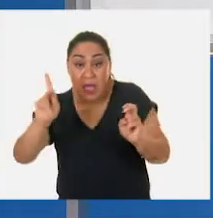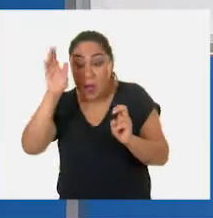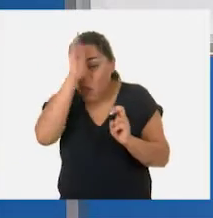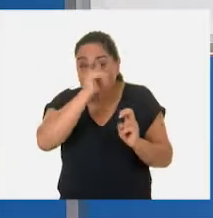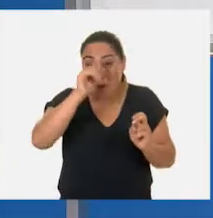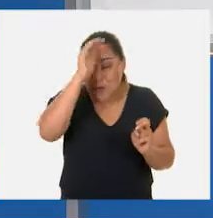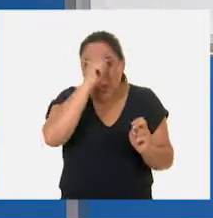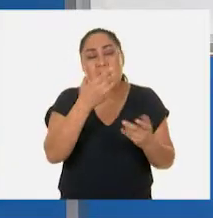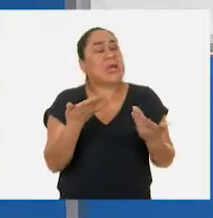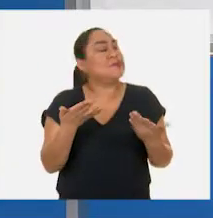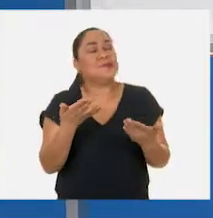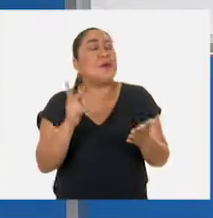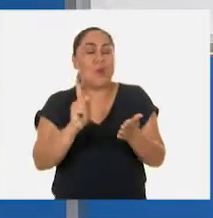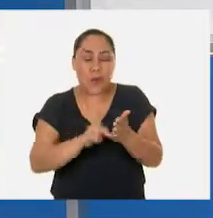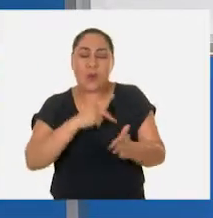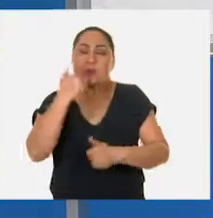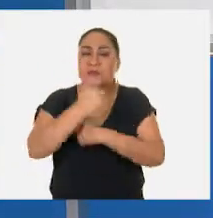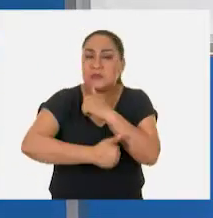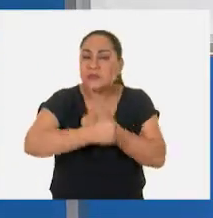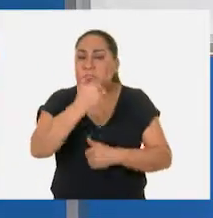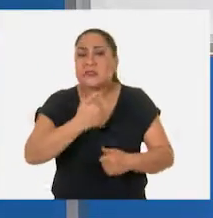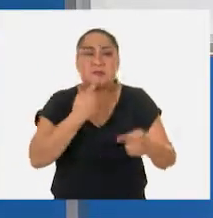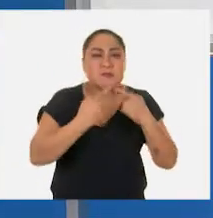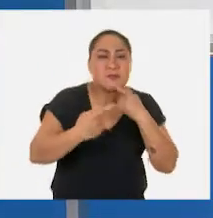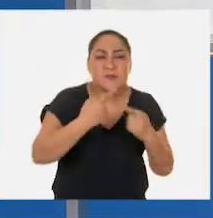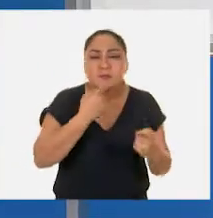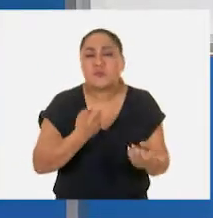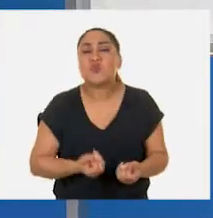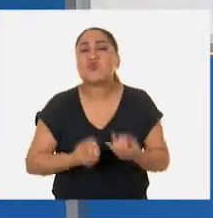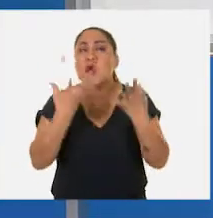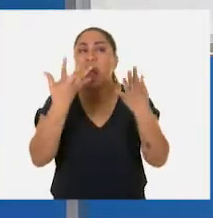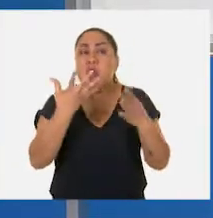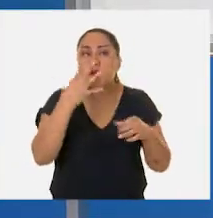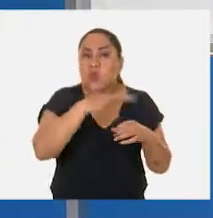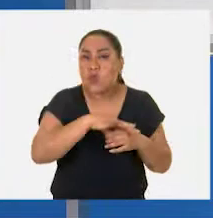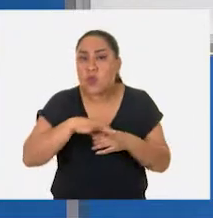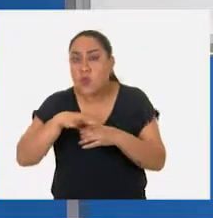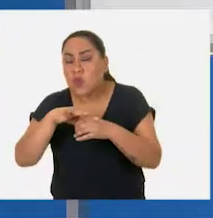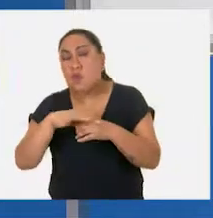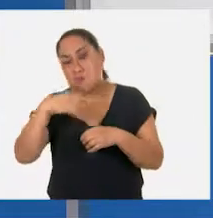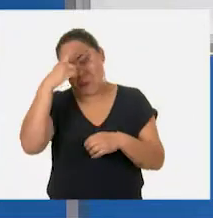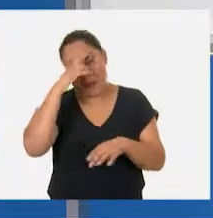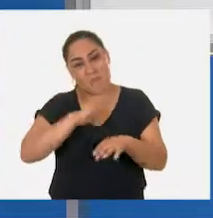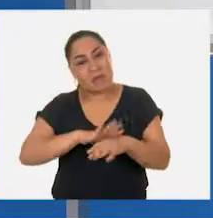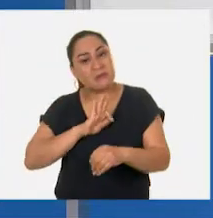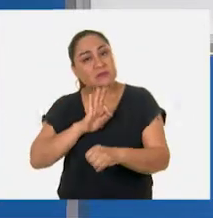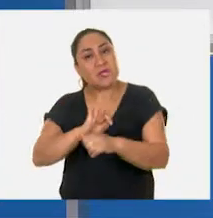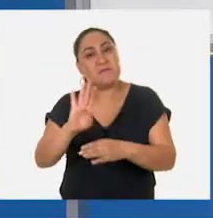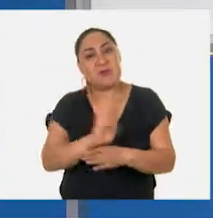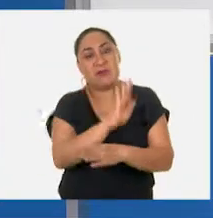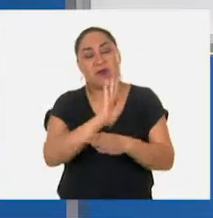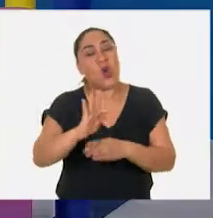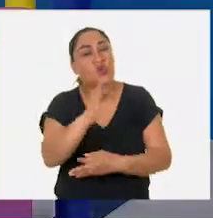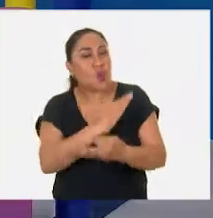encontrar el modo de hacerlo que decida la mayoría y que con ello se beneficie a todas las personas.